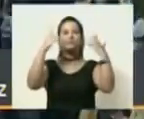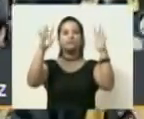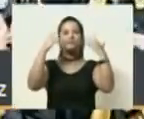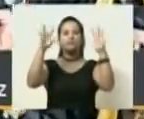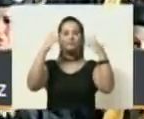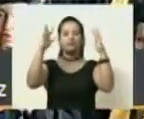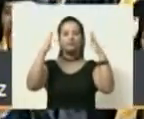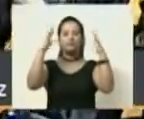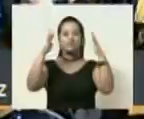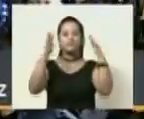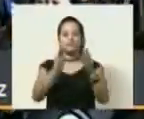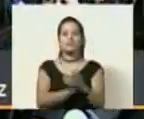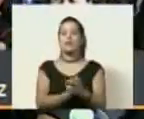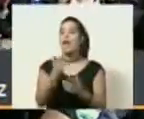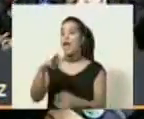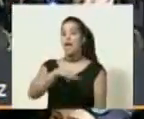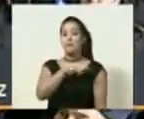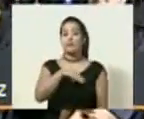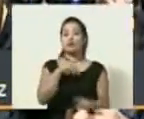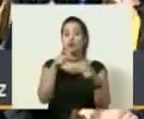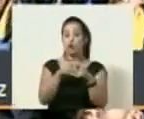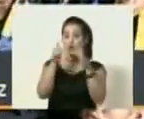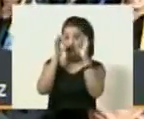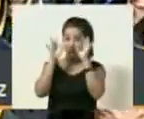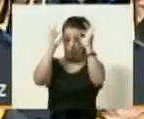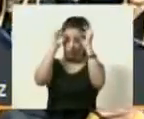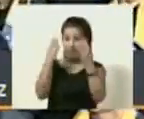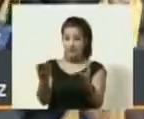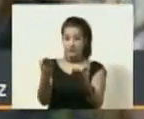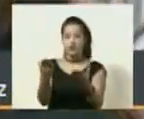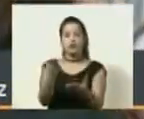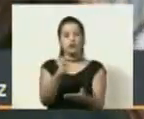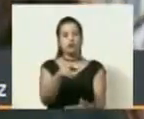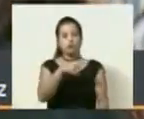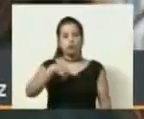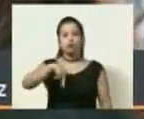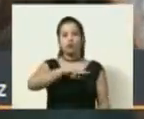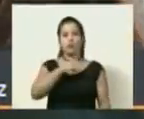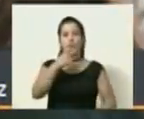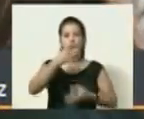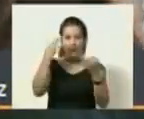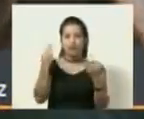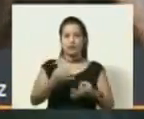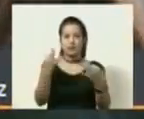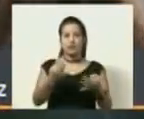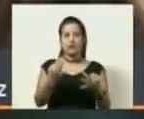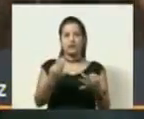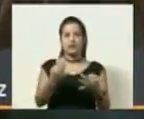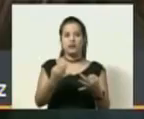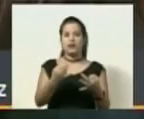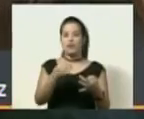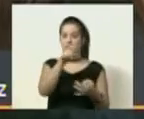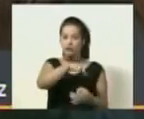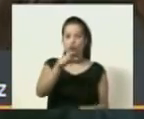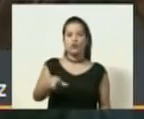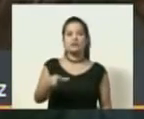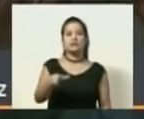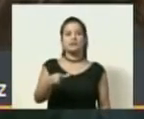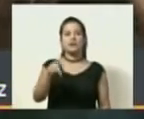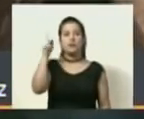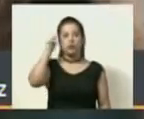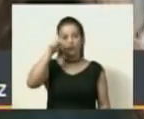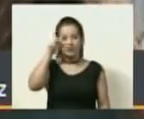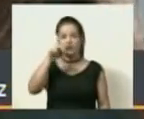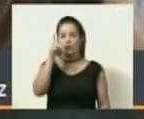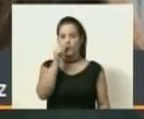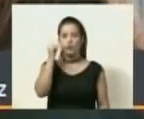En nombre de la micromisión Simón Rodríguez, nosotros vamos a garantizar a los y las docentes